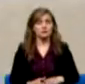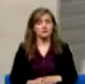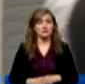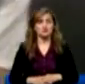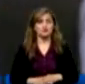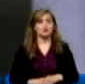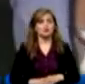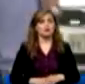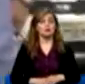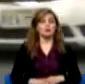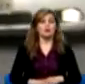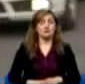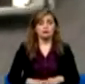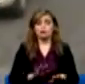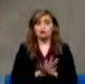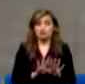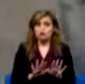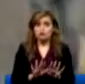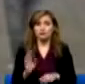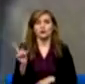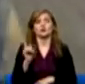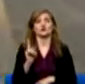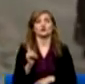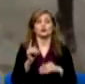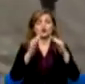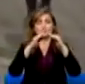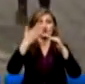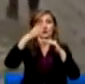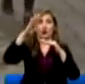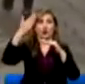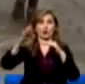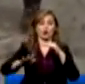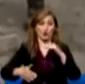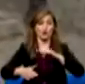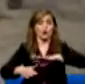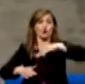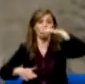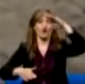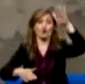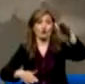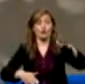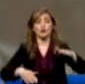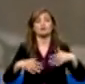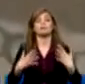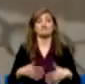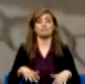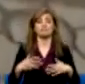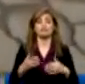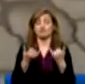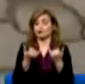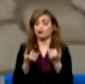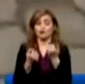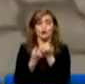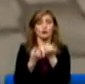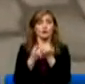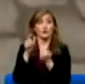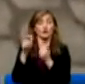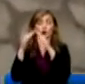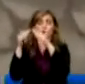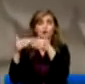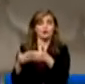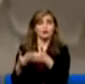esto no es todo, porque también hay techos que volaron a otras viviendas, y está con nosotros precisamente una de las